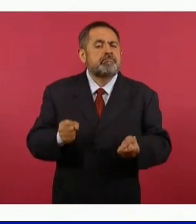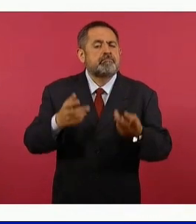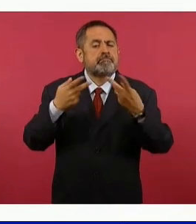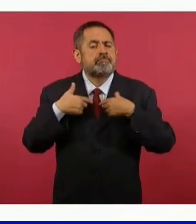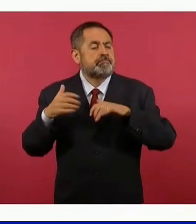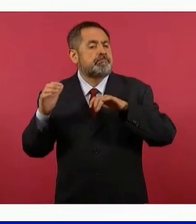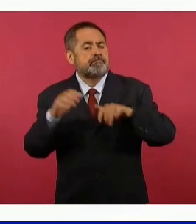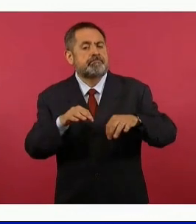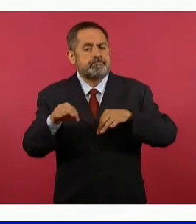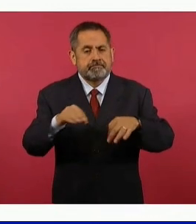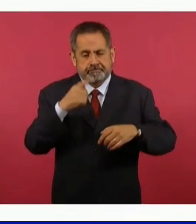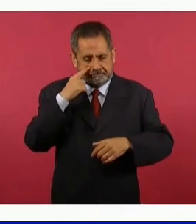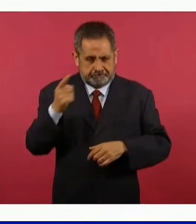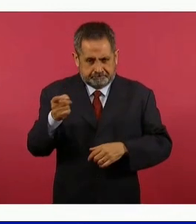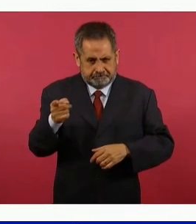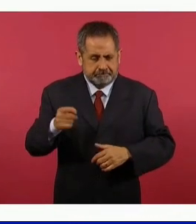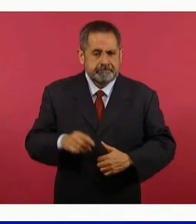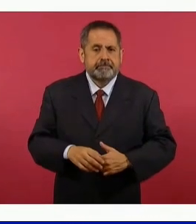empleos